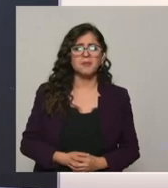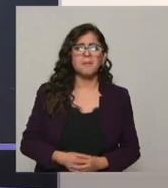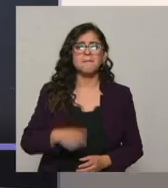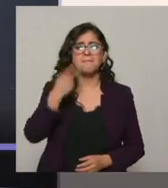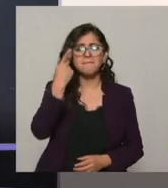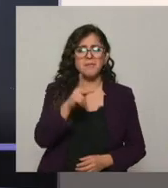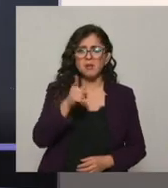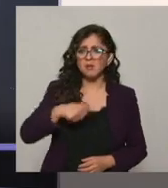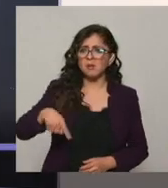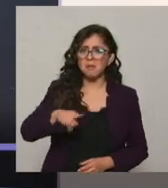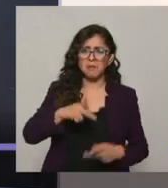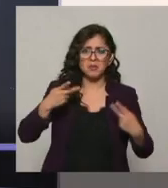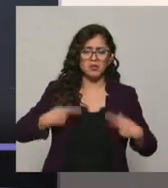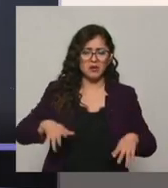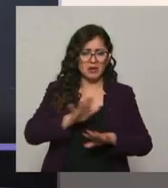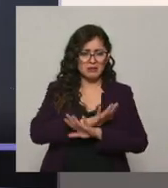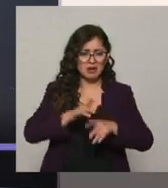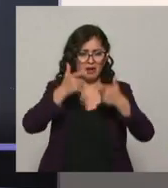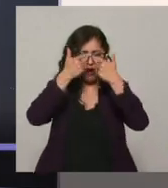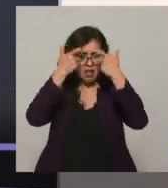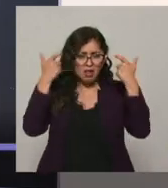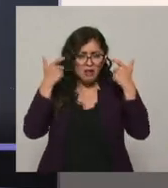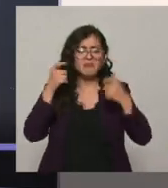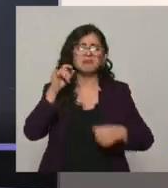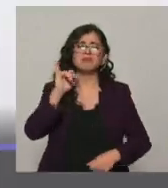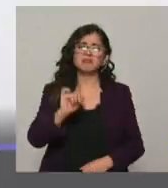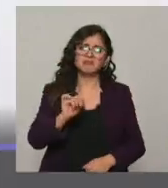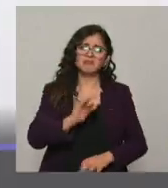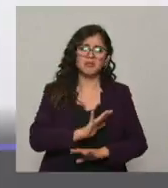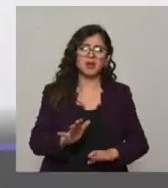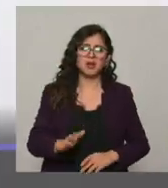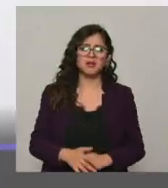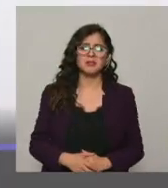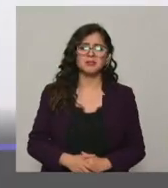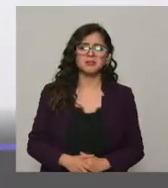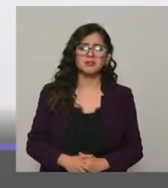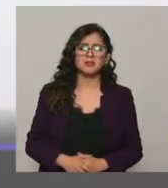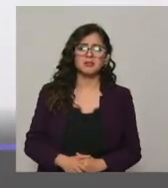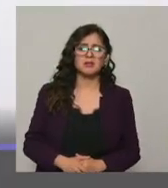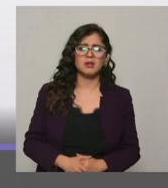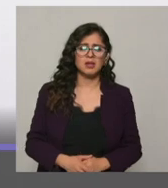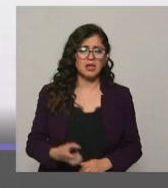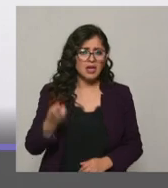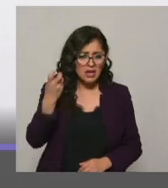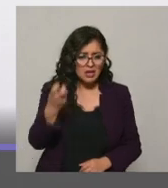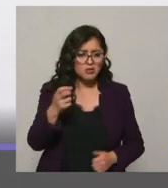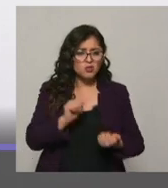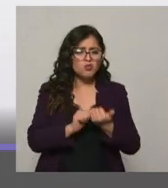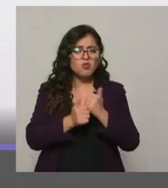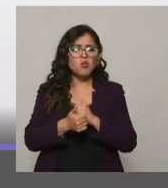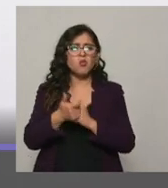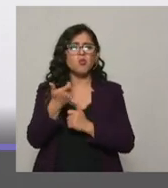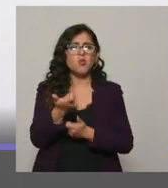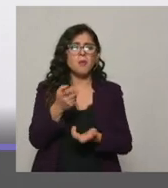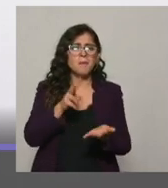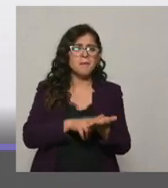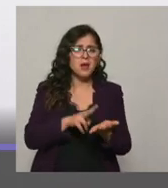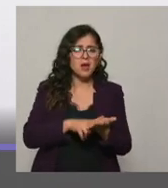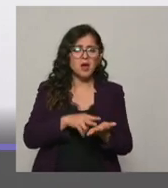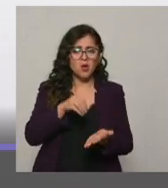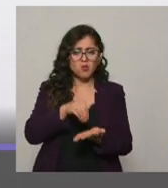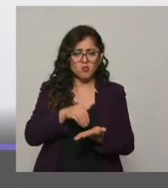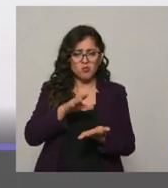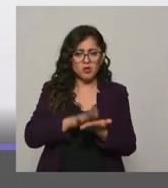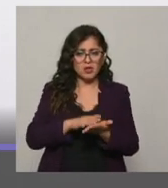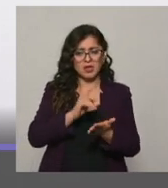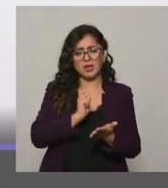la gente. Correcto. Esto genera un costo, ¿no?, para toda la ciudadanía, que es precisamente los datos que arroja